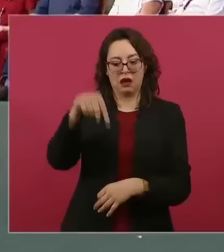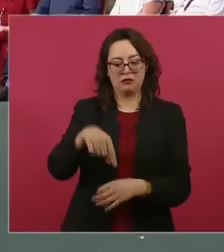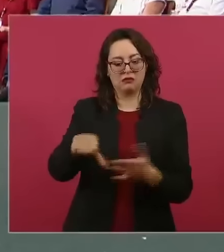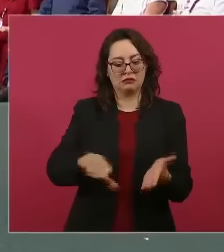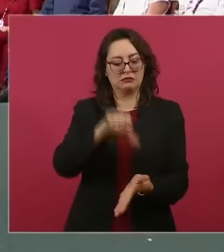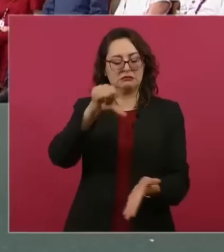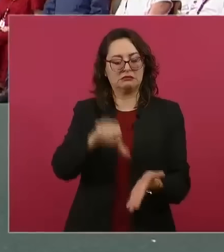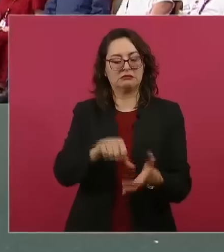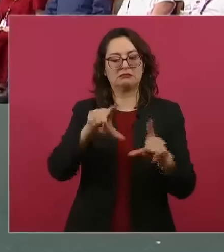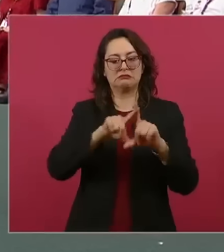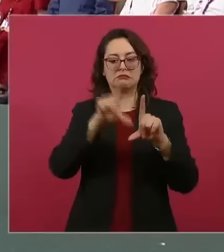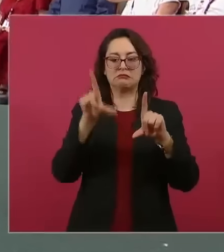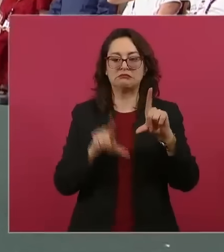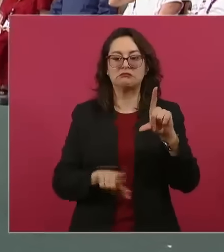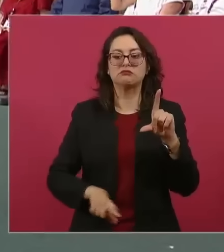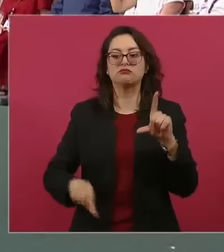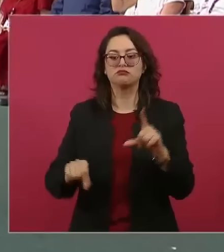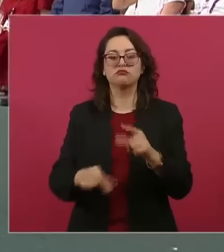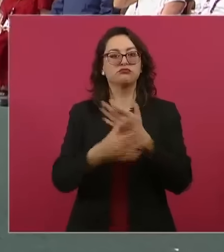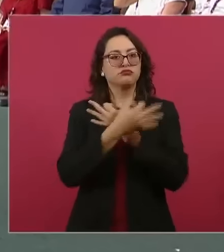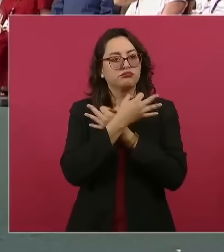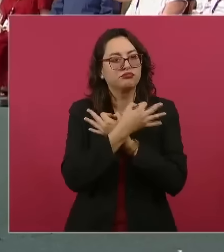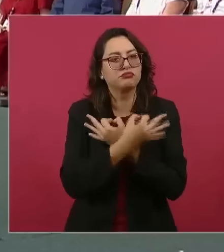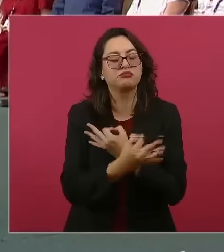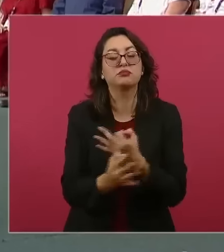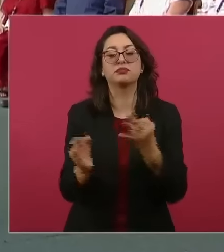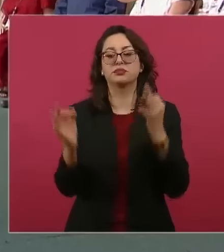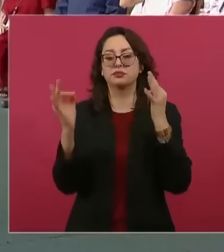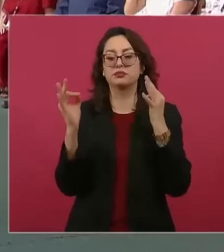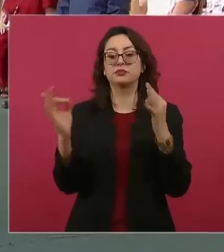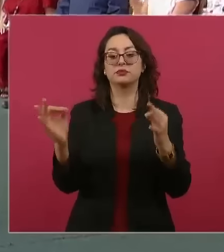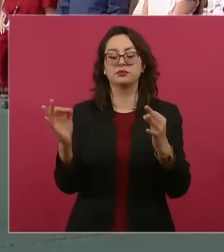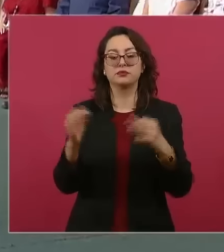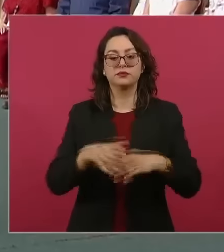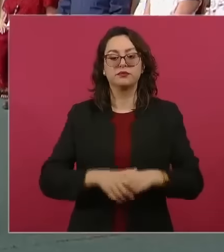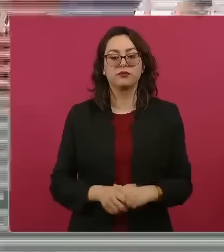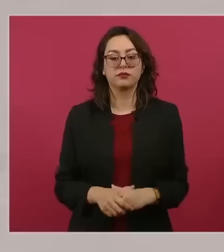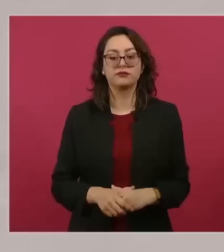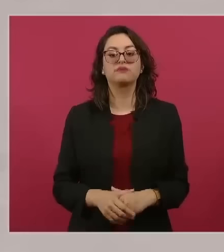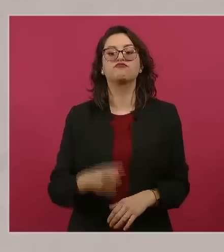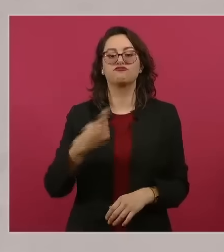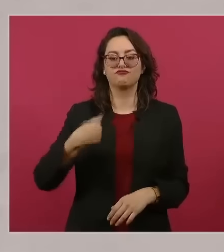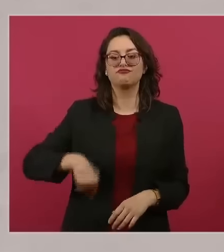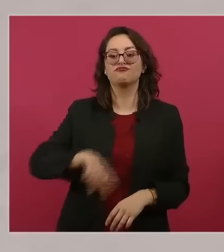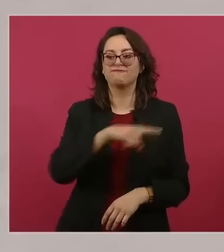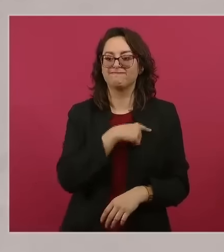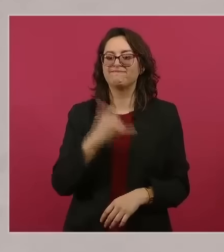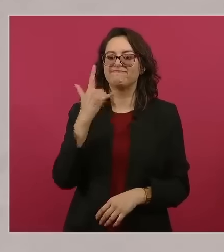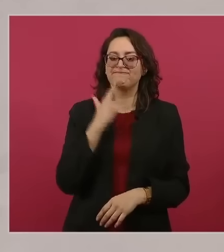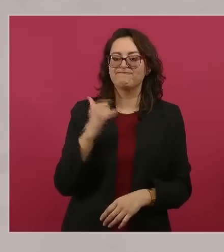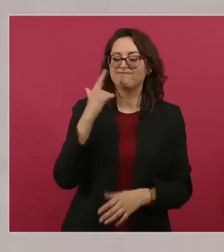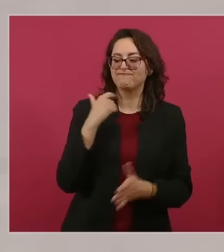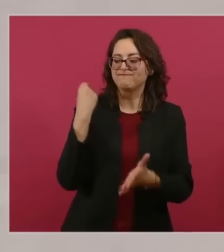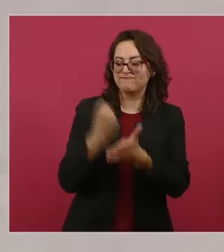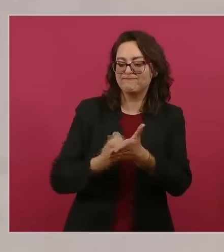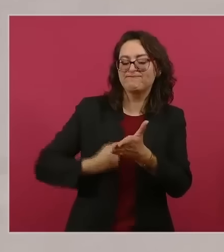República, que nuestro movimiento está más fuerte que nunca,